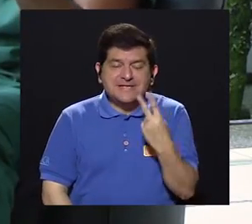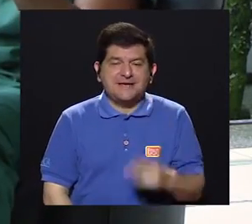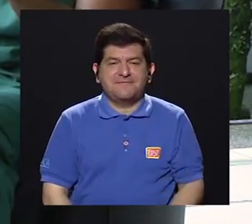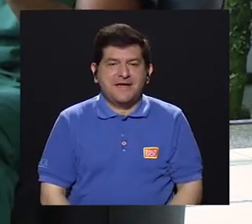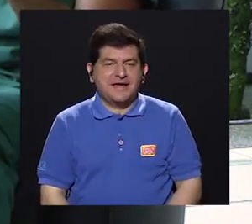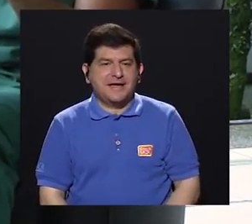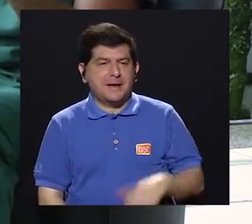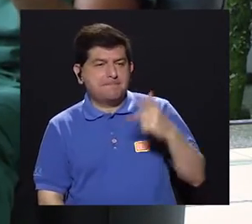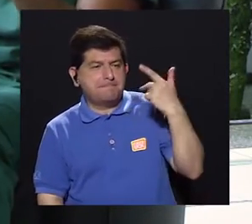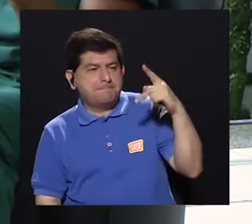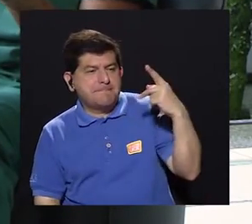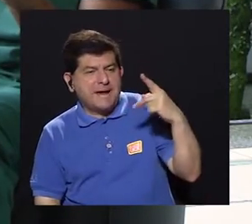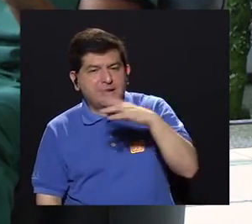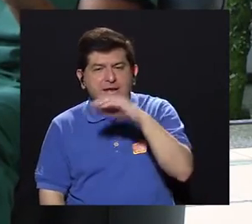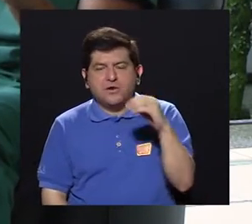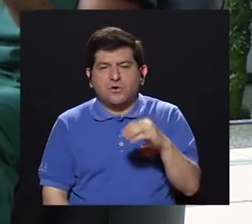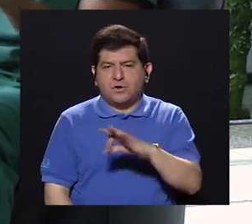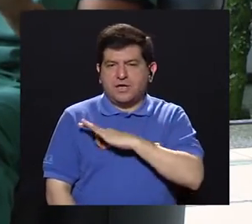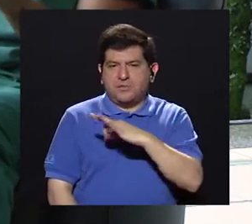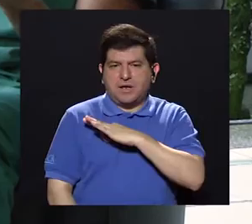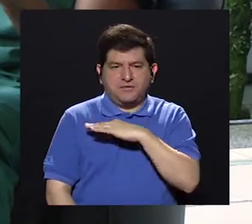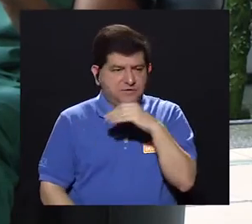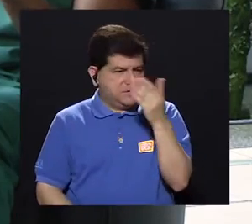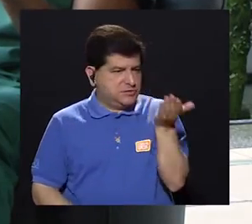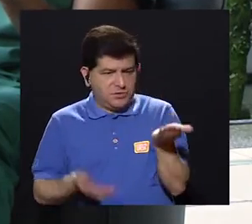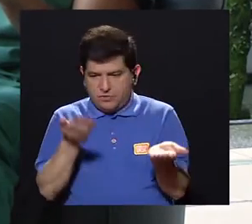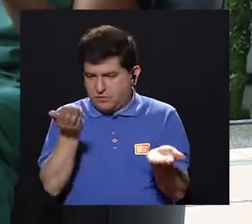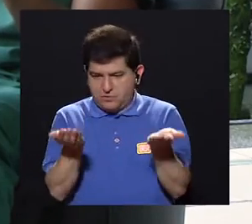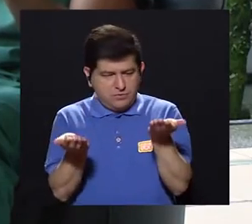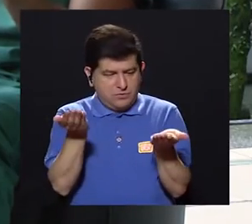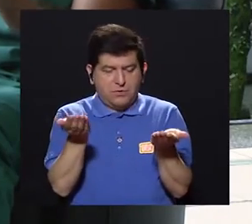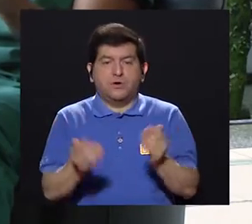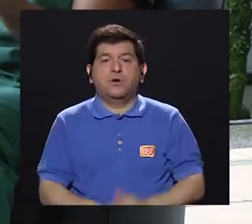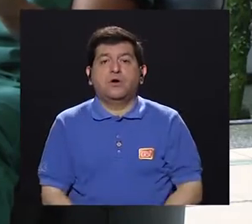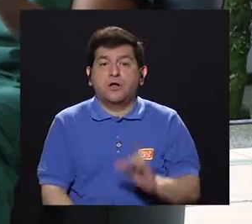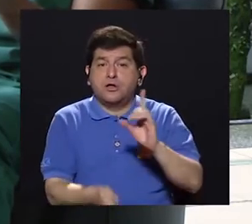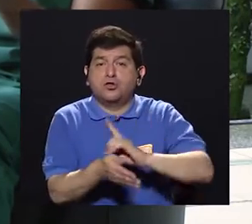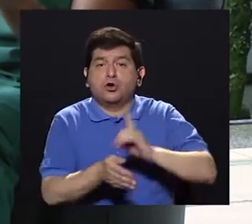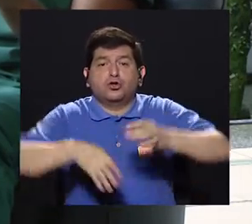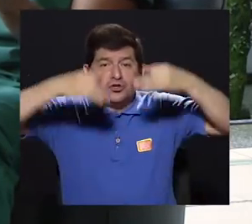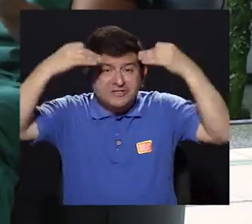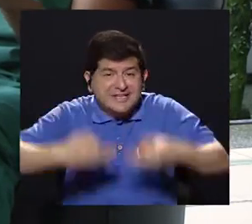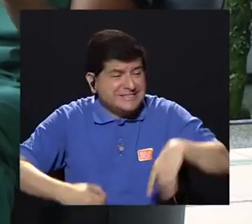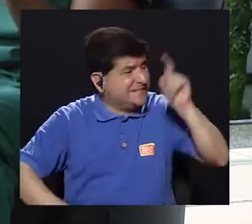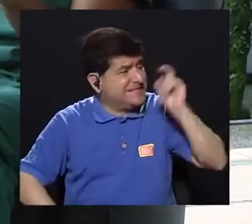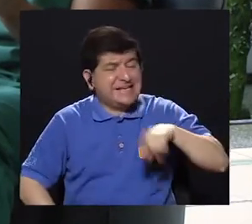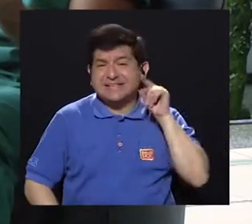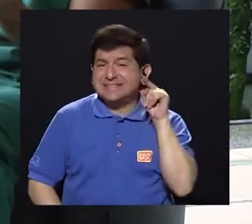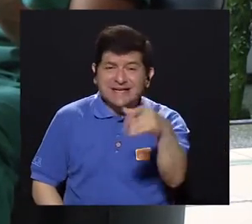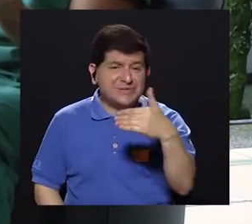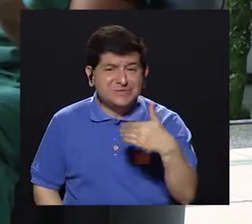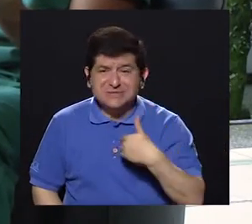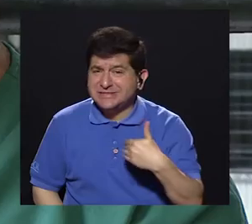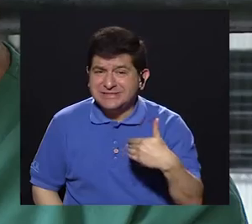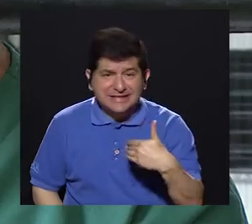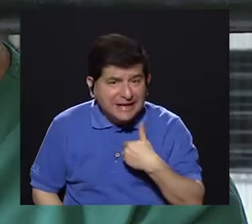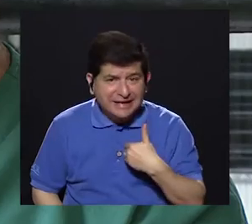los riesgos, los beneficios. O sea, si el médico decide que es vital para